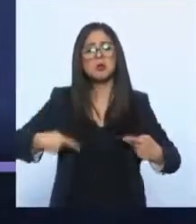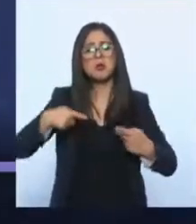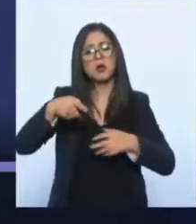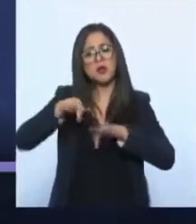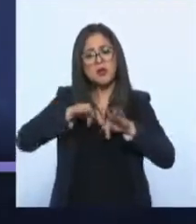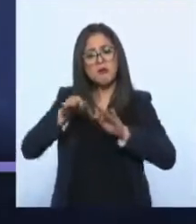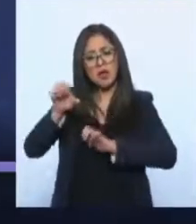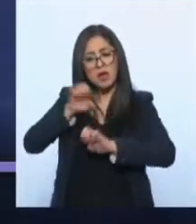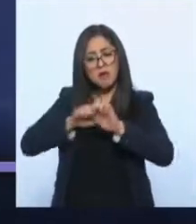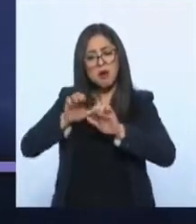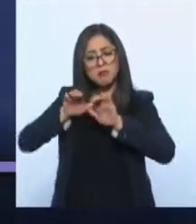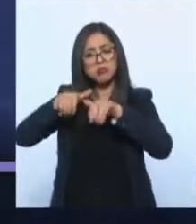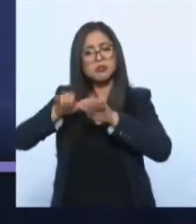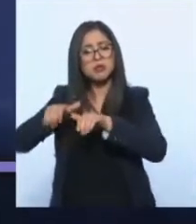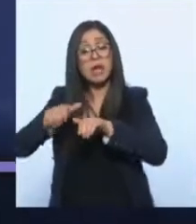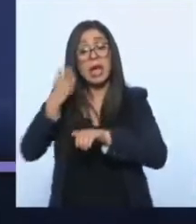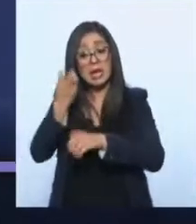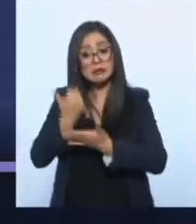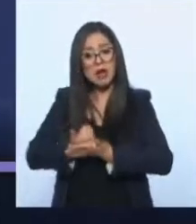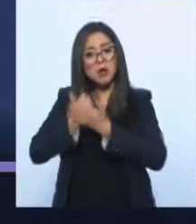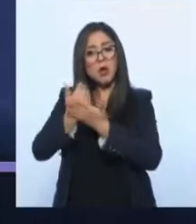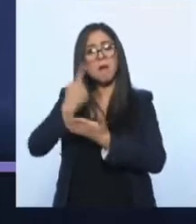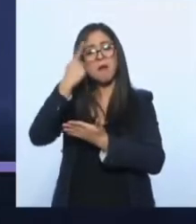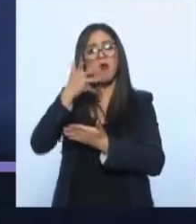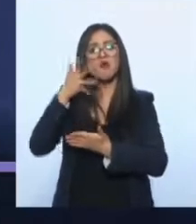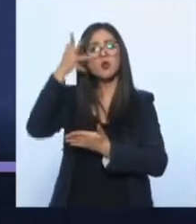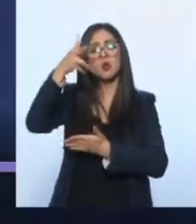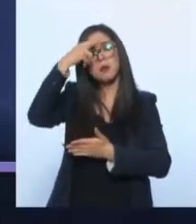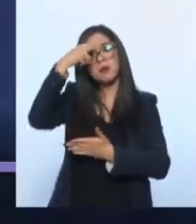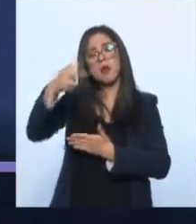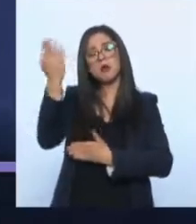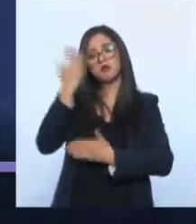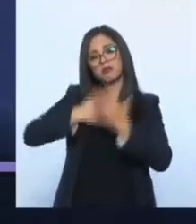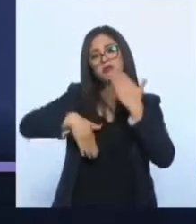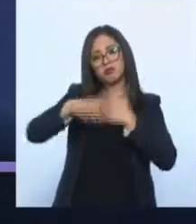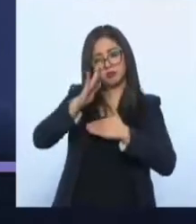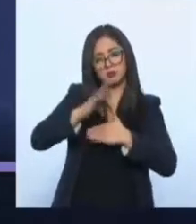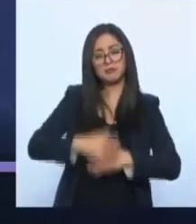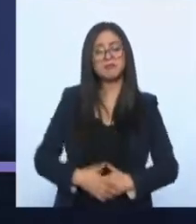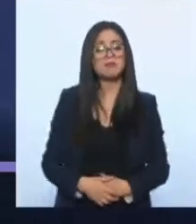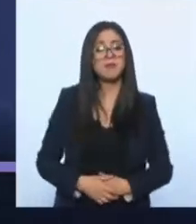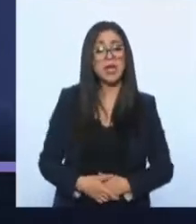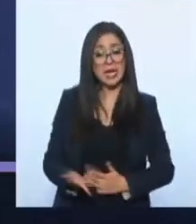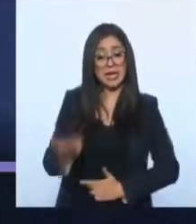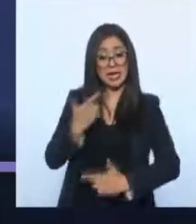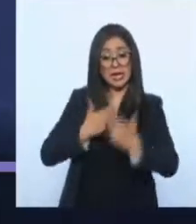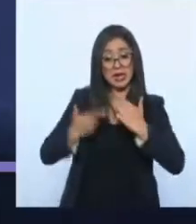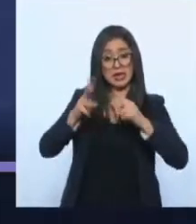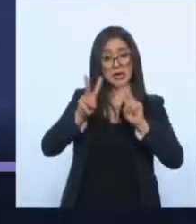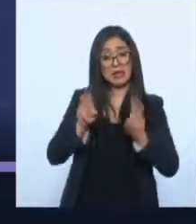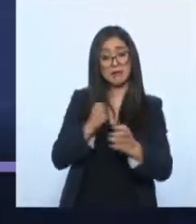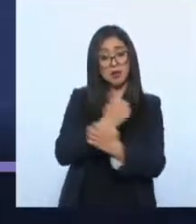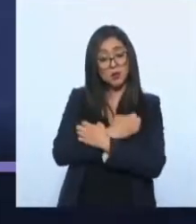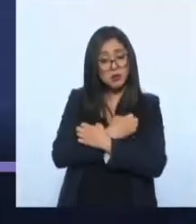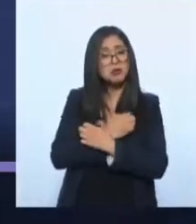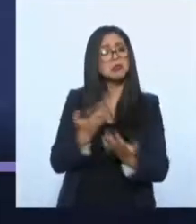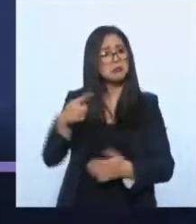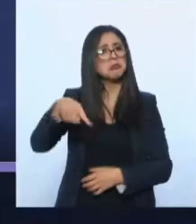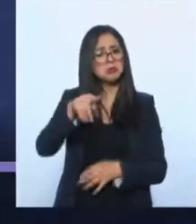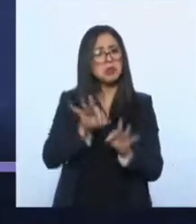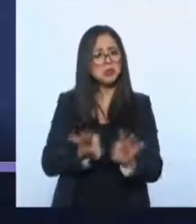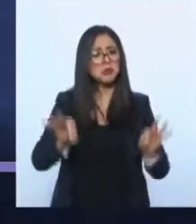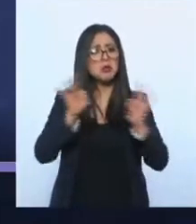como crecimiento. Entonces, pero en este tema, hablando ya de la educación, sí es importante que lo consideren, que tengan estas